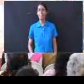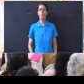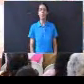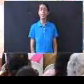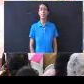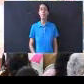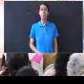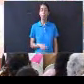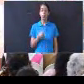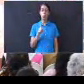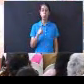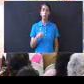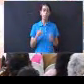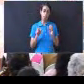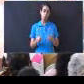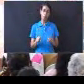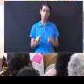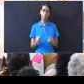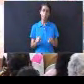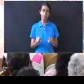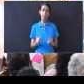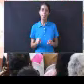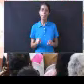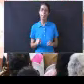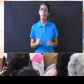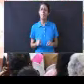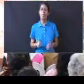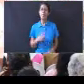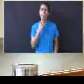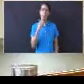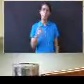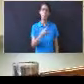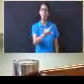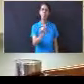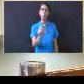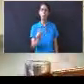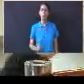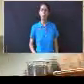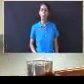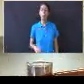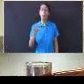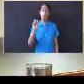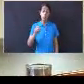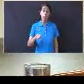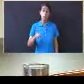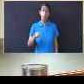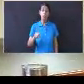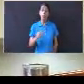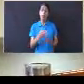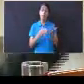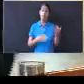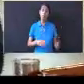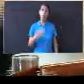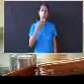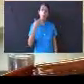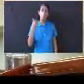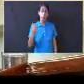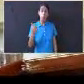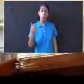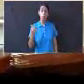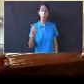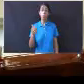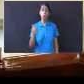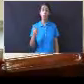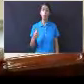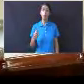Esto no le puede afectar a uno, hermano. Pero, y si le va mejor a alguien, de plano que le va a ir mejor, primero Dios, que le va mejor que a